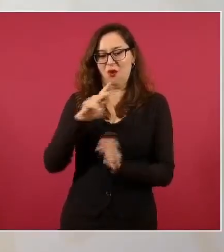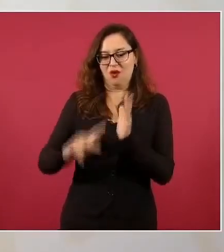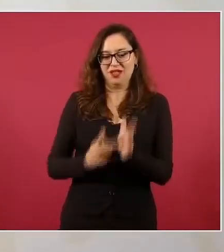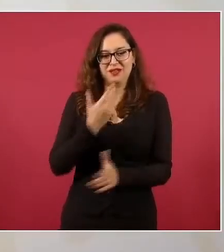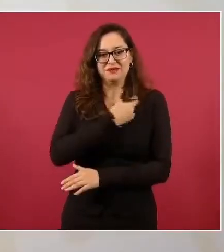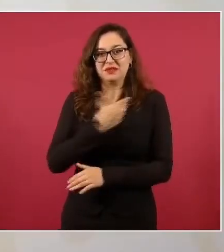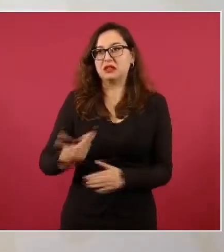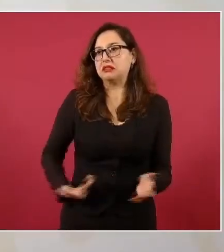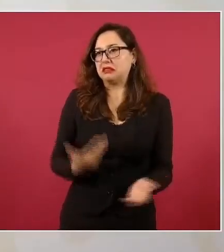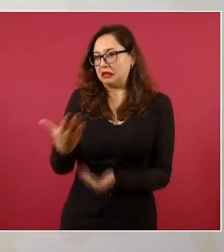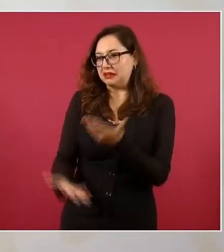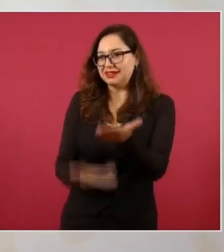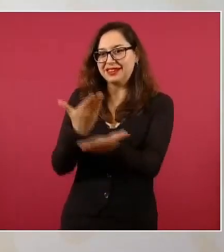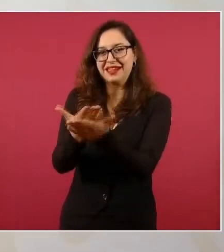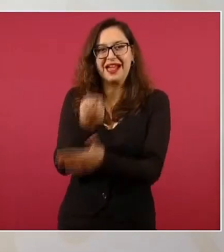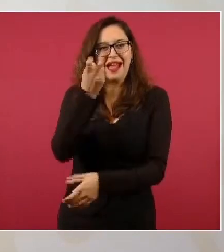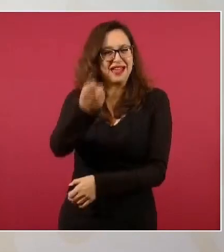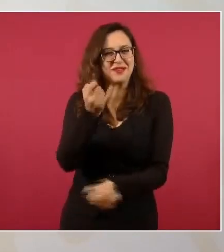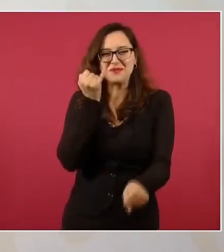O sea,